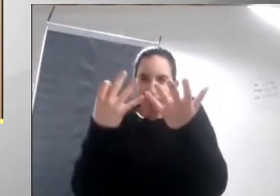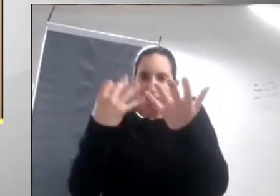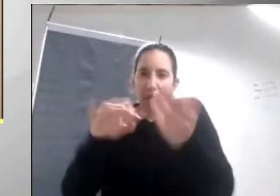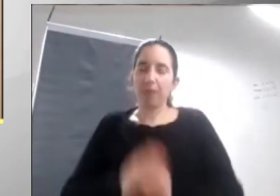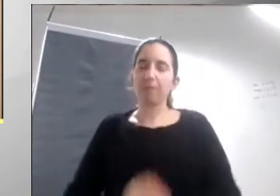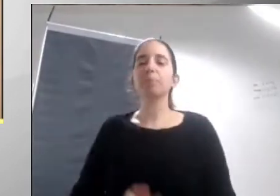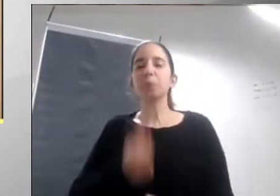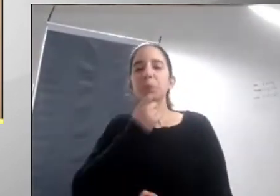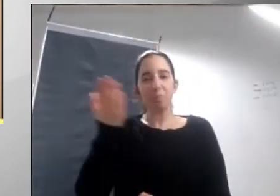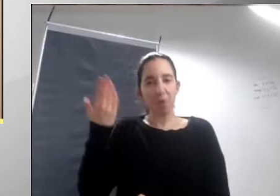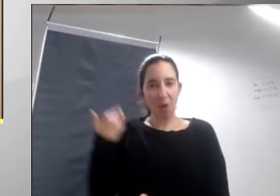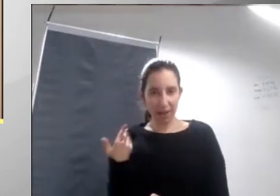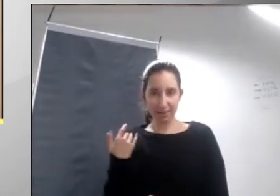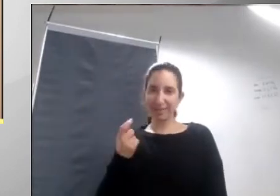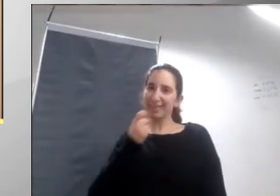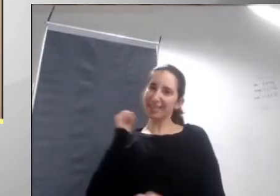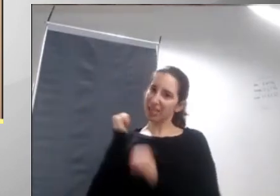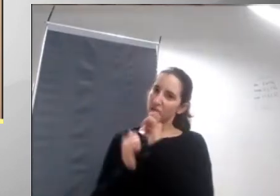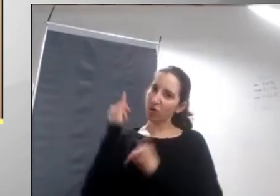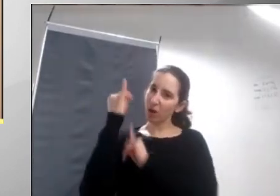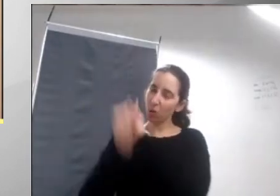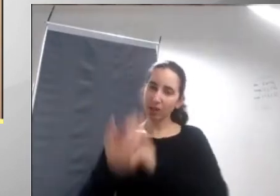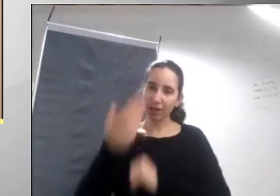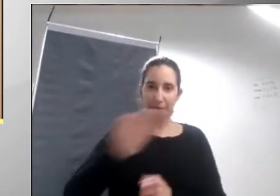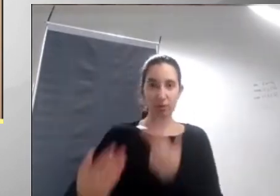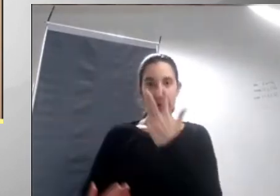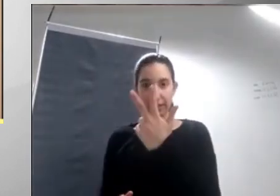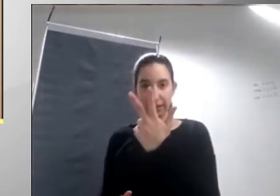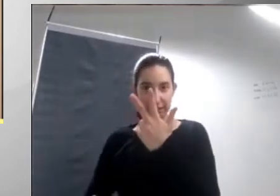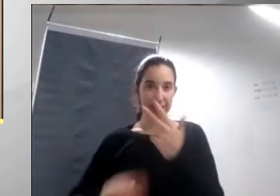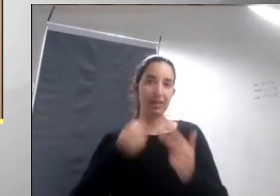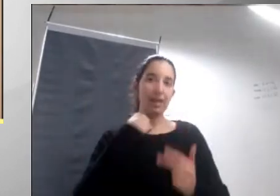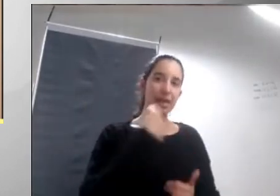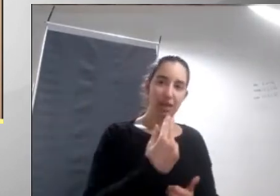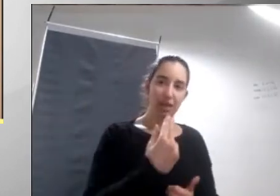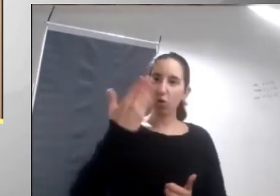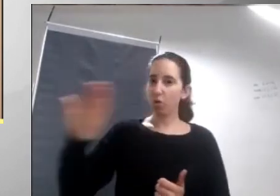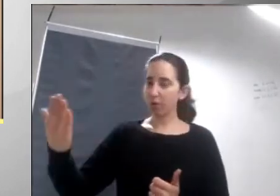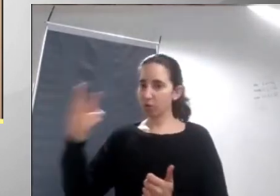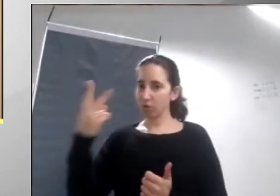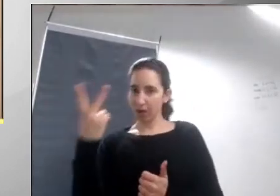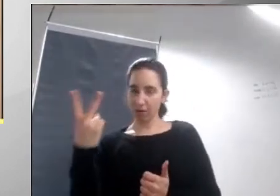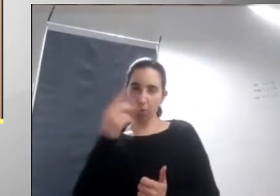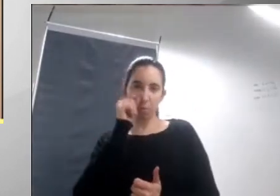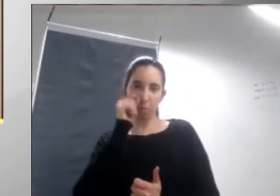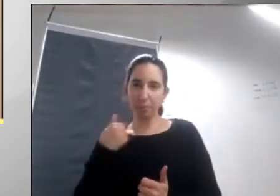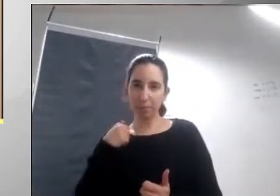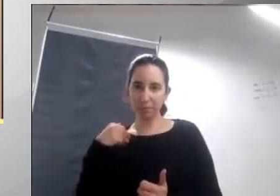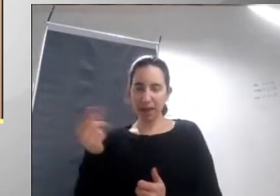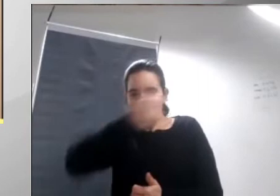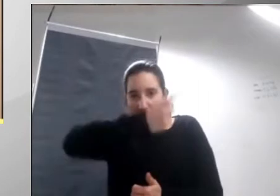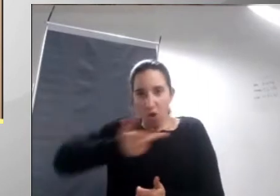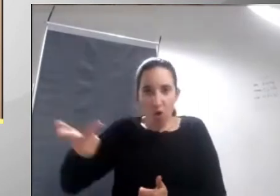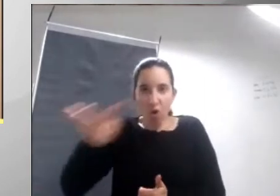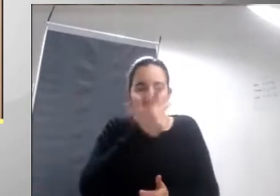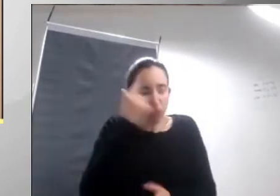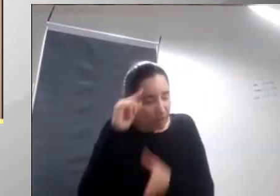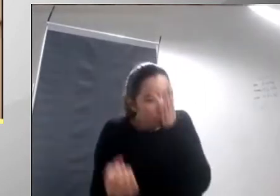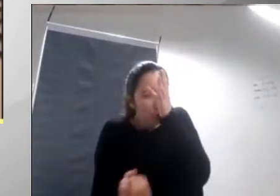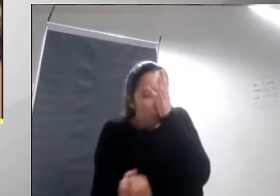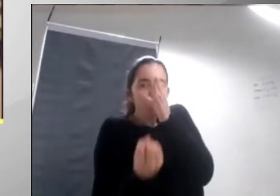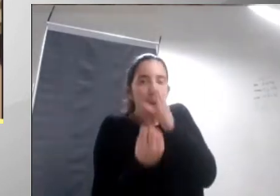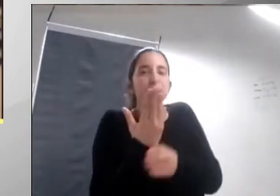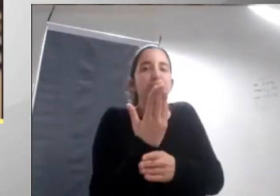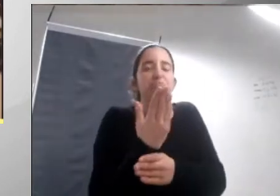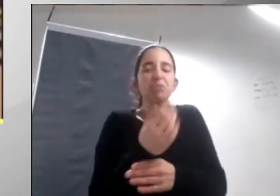tres sujetos generaron un sentido que no está establecido en todos los manuales. No hay un manual que